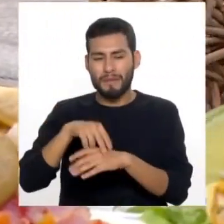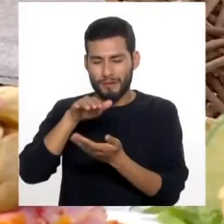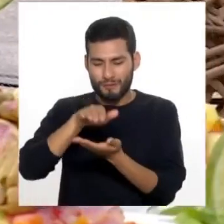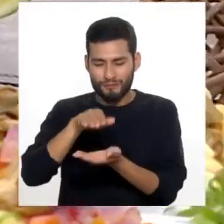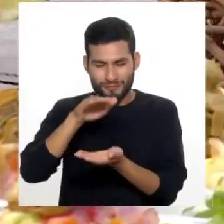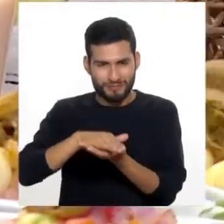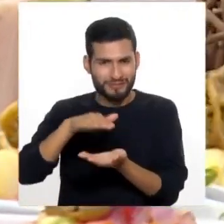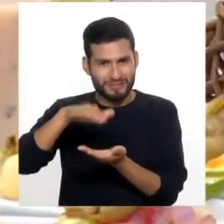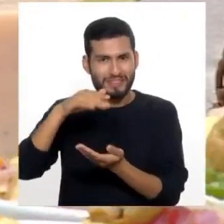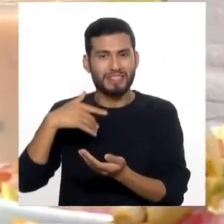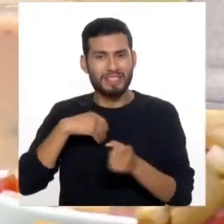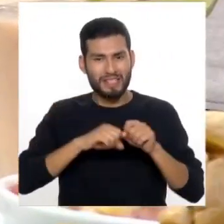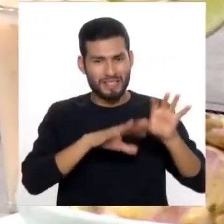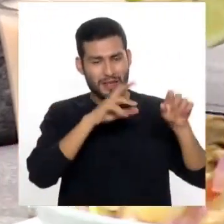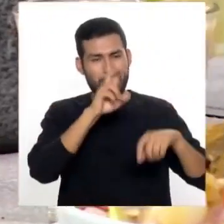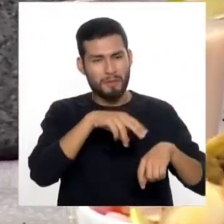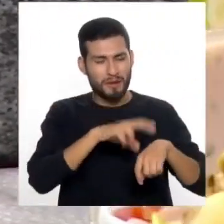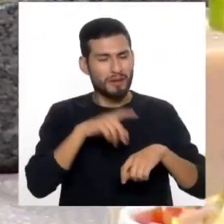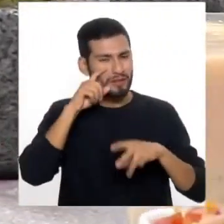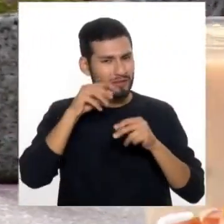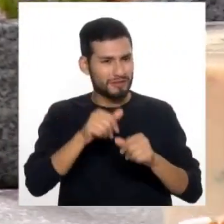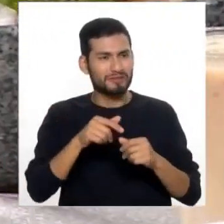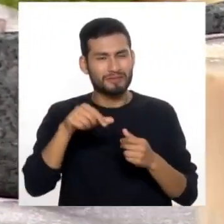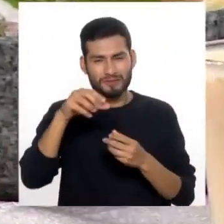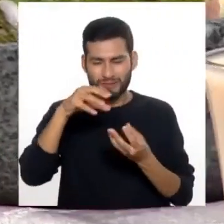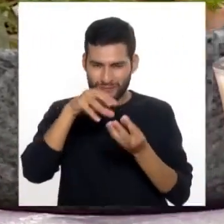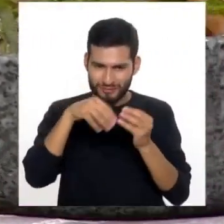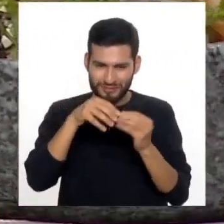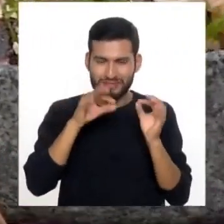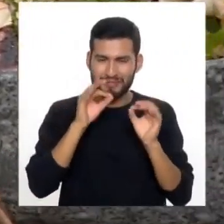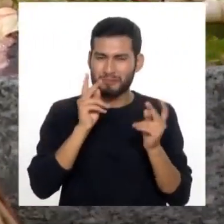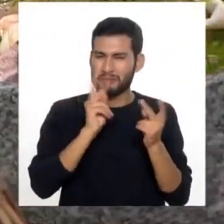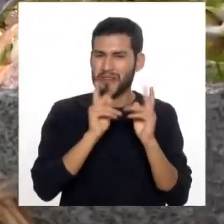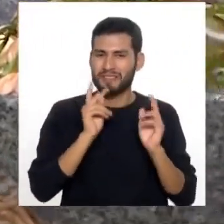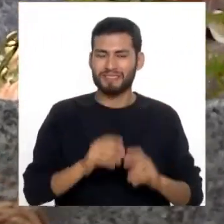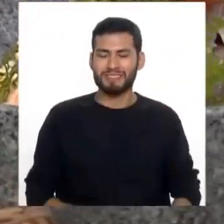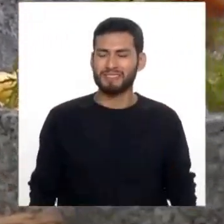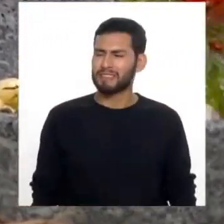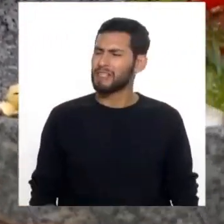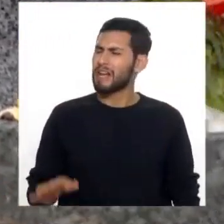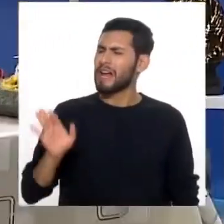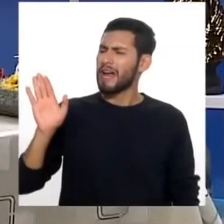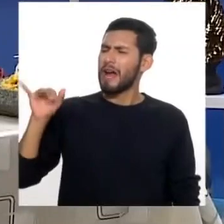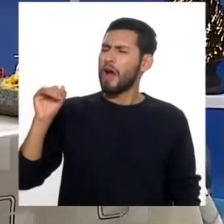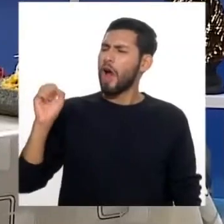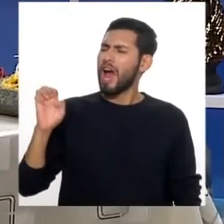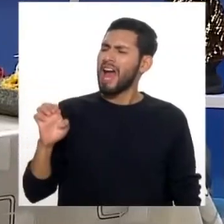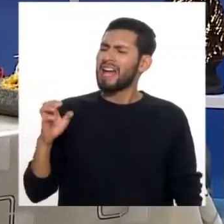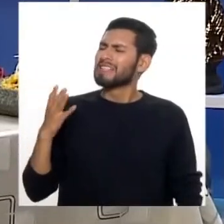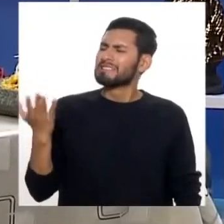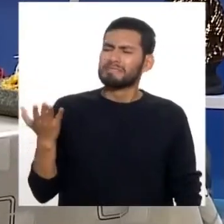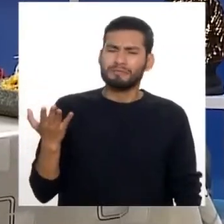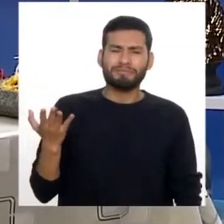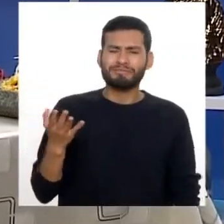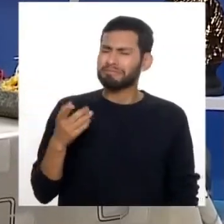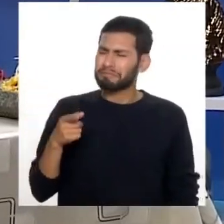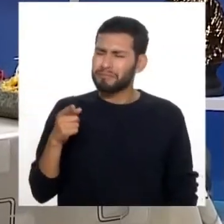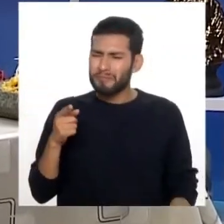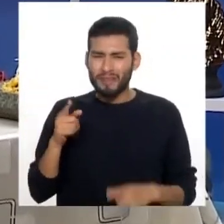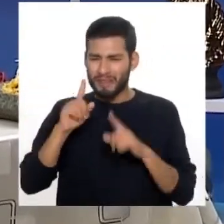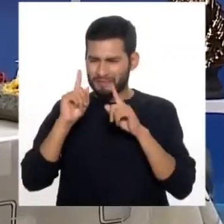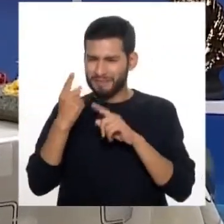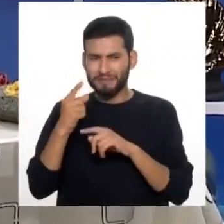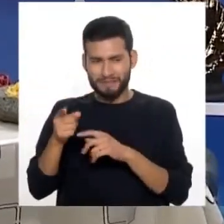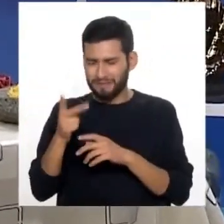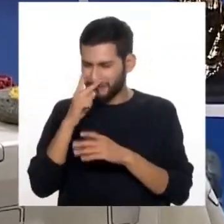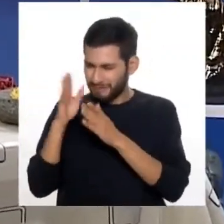Mírame esto. Y la sierra, papa, ceviche, una combinación perfecta. José, ¿cuál es el secreto? Vamos a empezar por este plato para